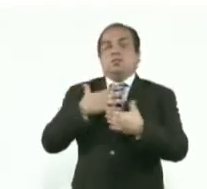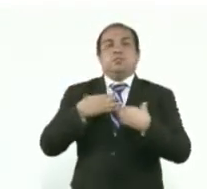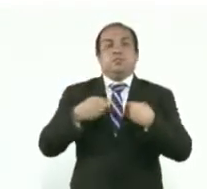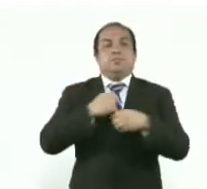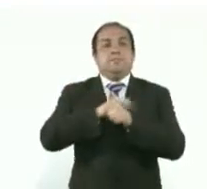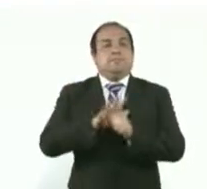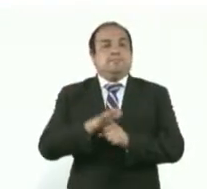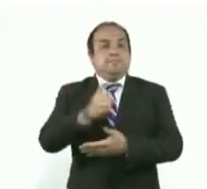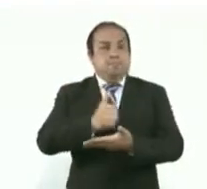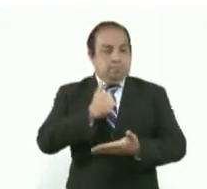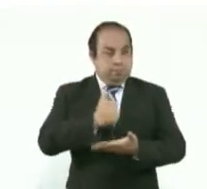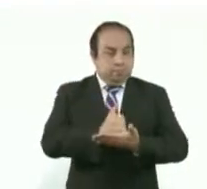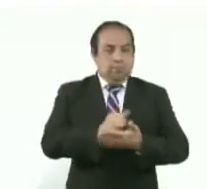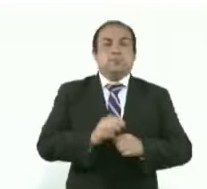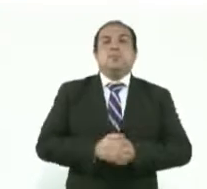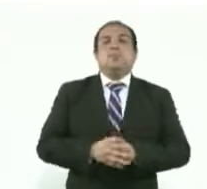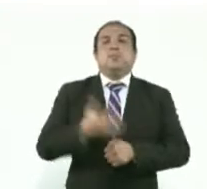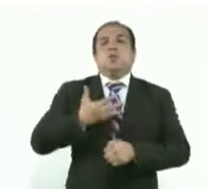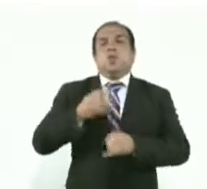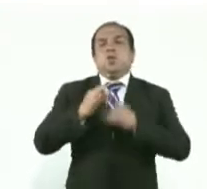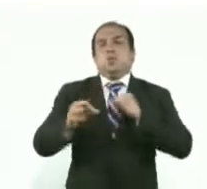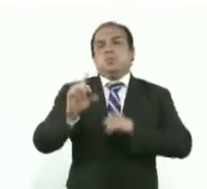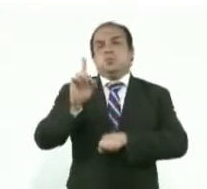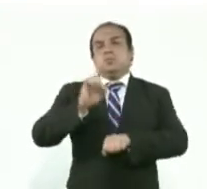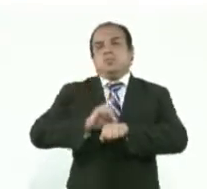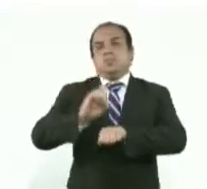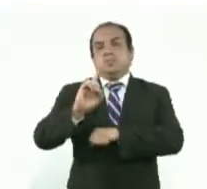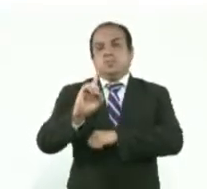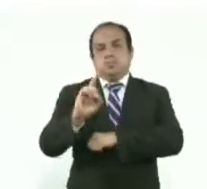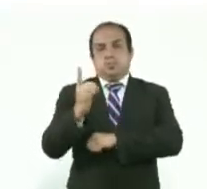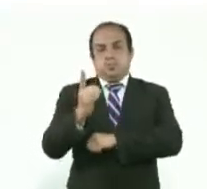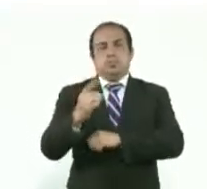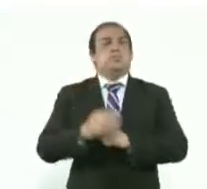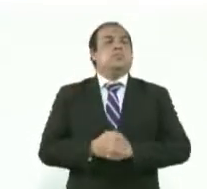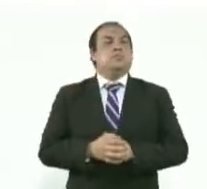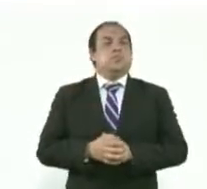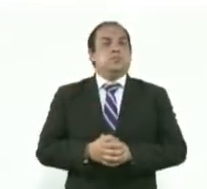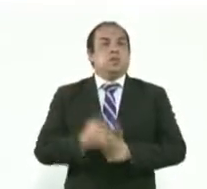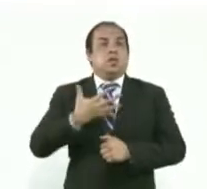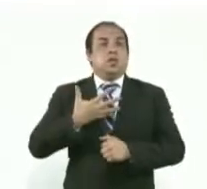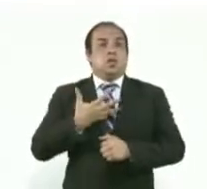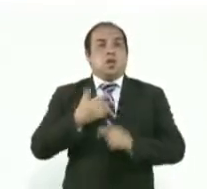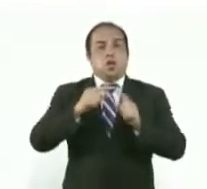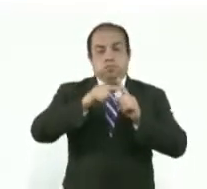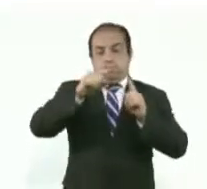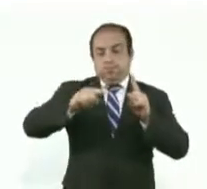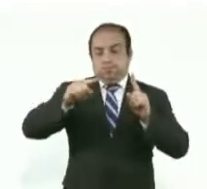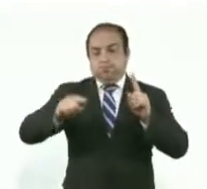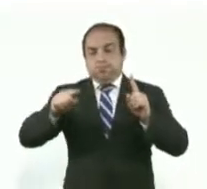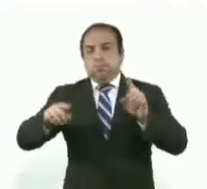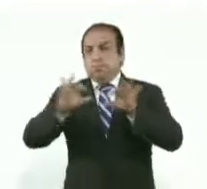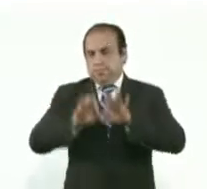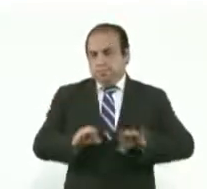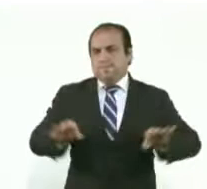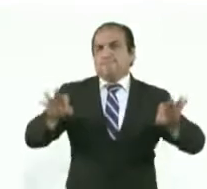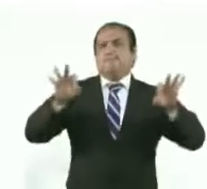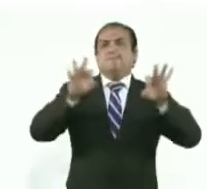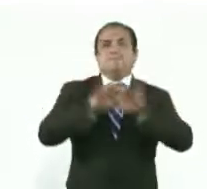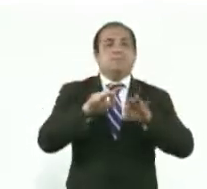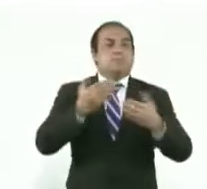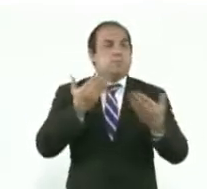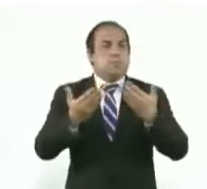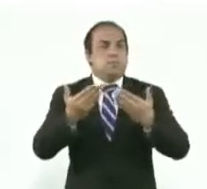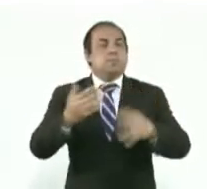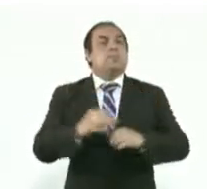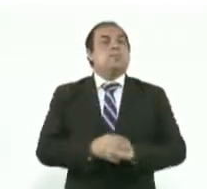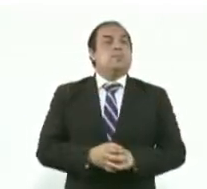en la ciudad, que fue a los últimos días de diciembre. Y además viene un ritmo de reducción bastante importante, inclusive